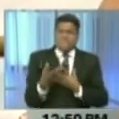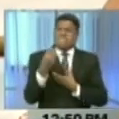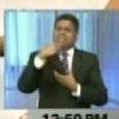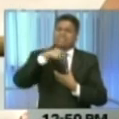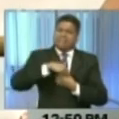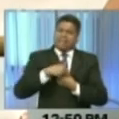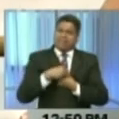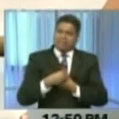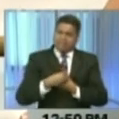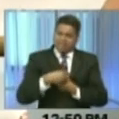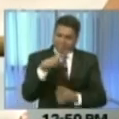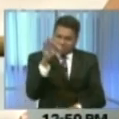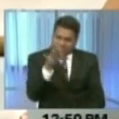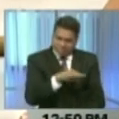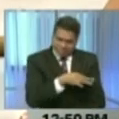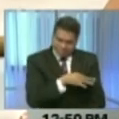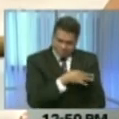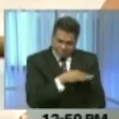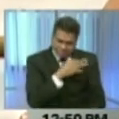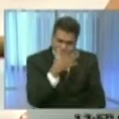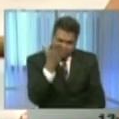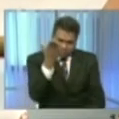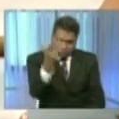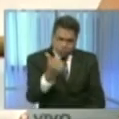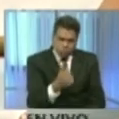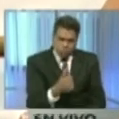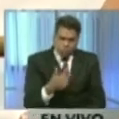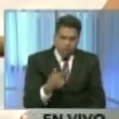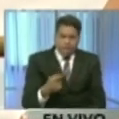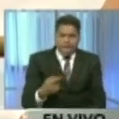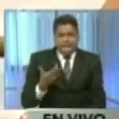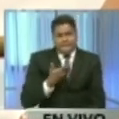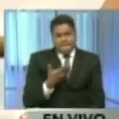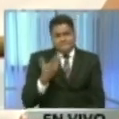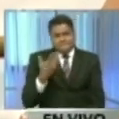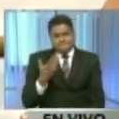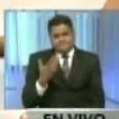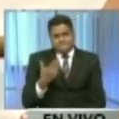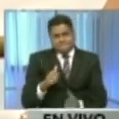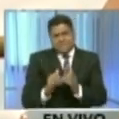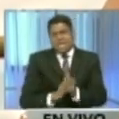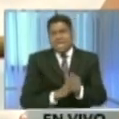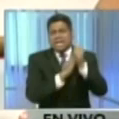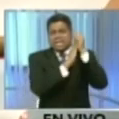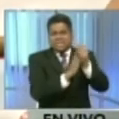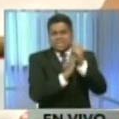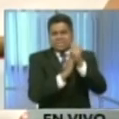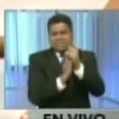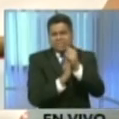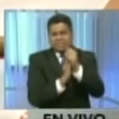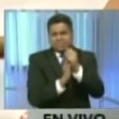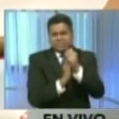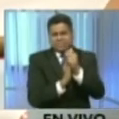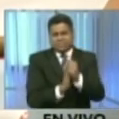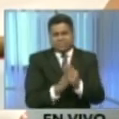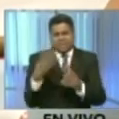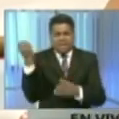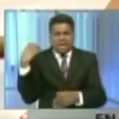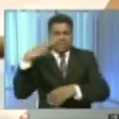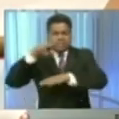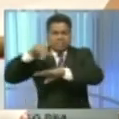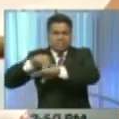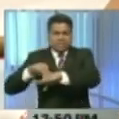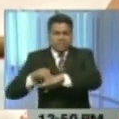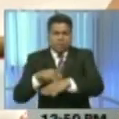Señor presidente de la Asamblea Nacional, señor Ramos Alup, usted pidió la